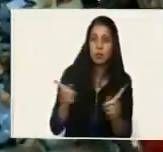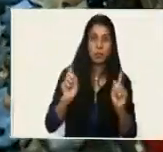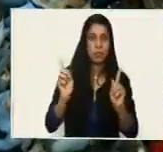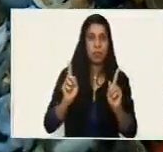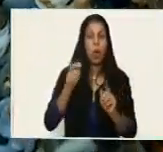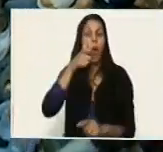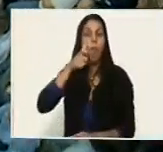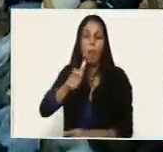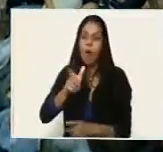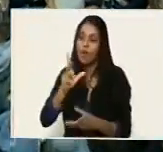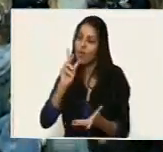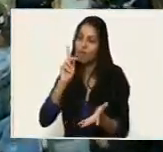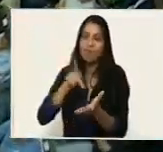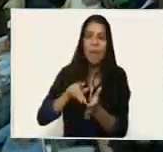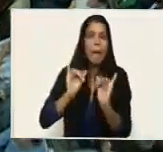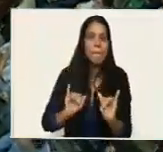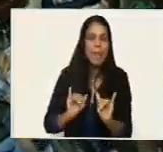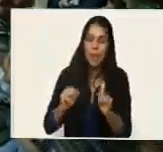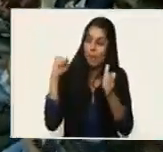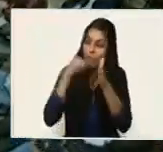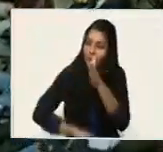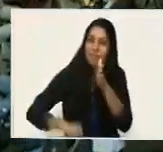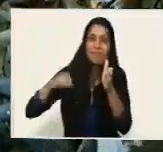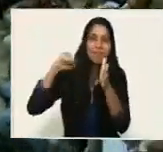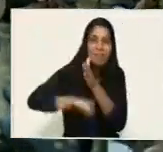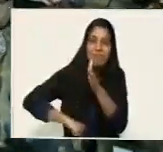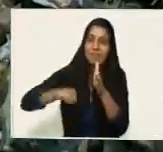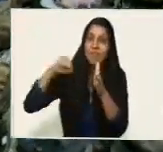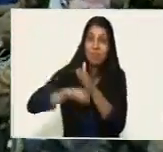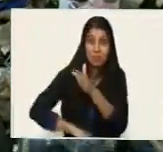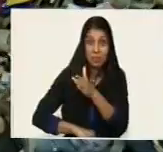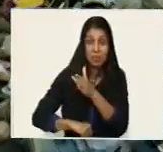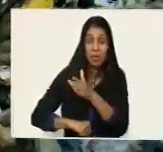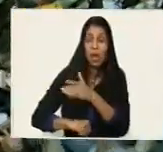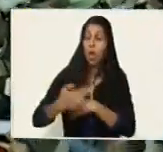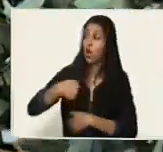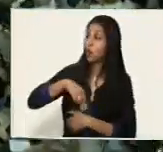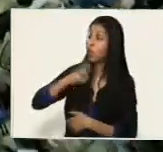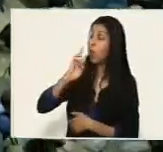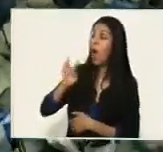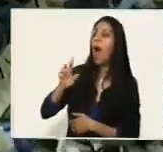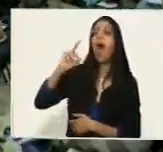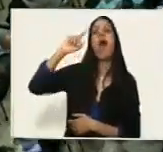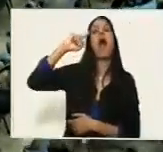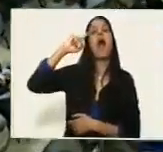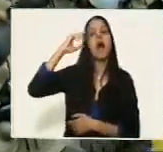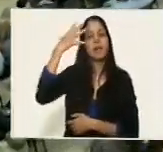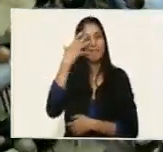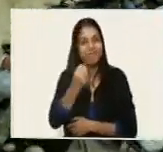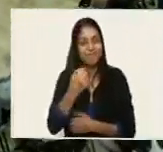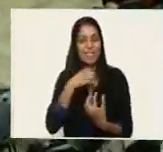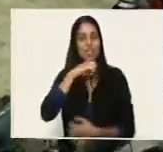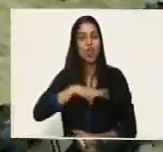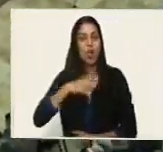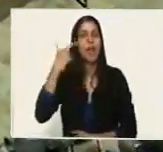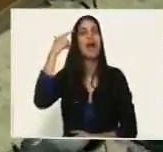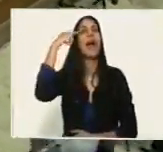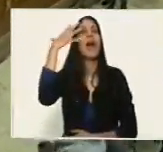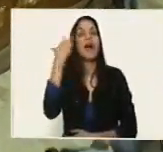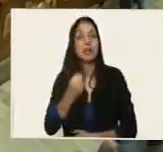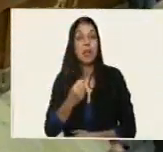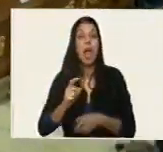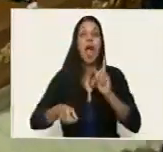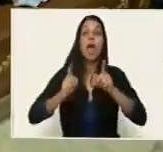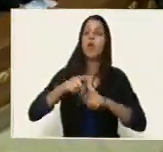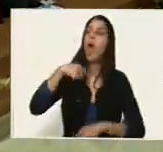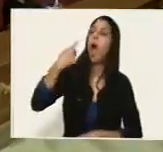nunca de estar aquí. Es una continuidad y eso debemos rescatarlo de nuestra historia, porque a muchos les gusta hablar de